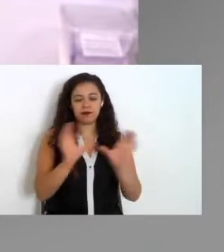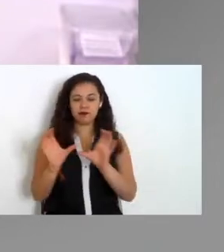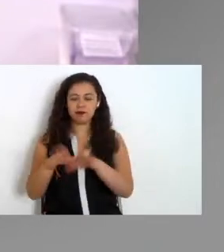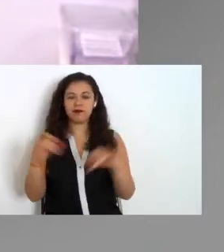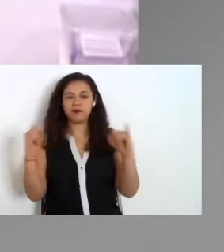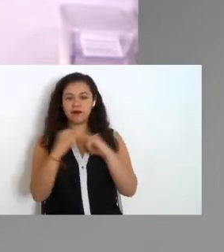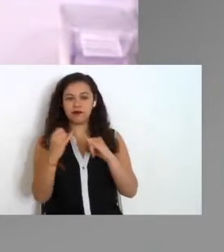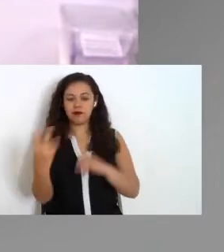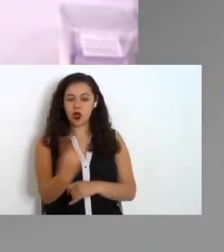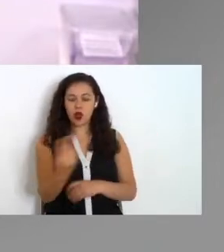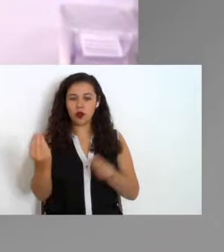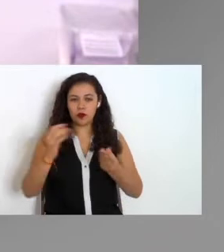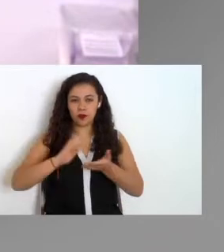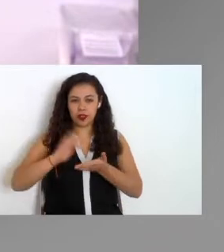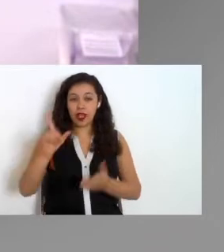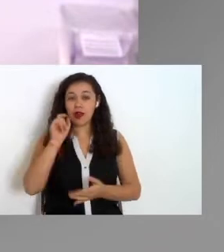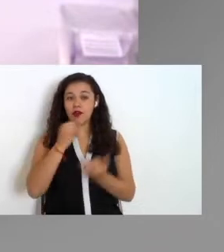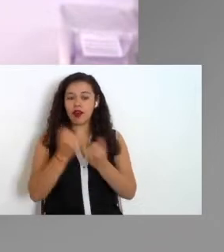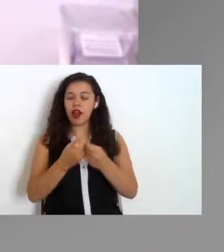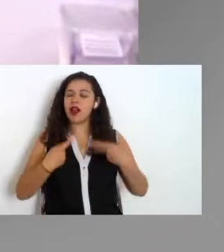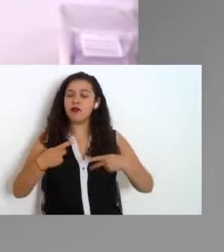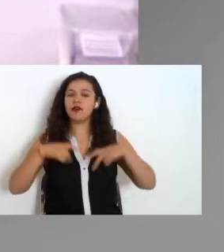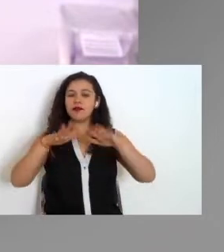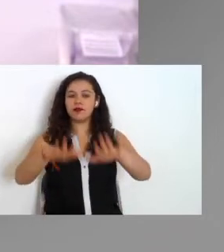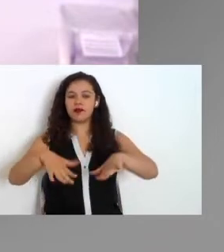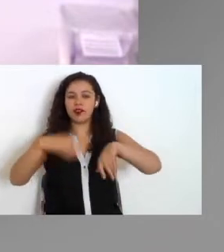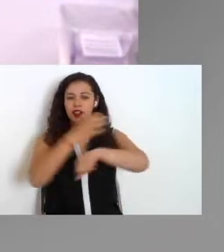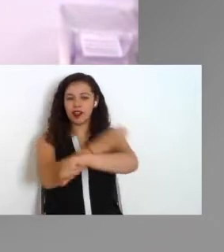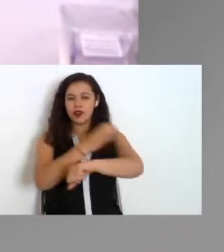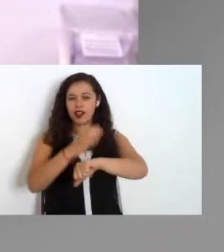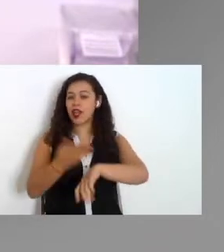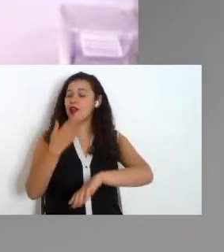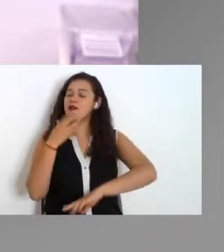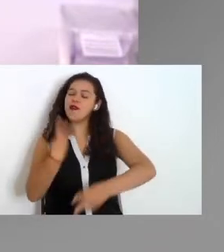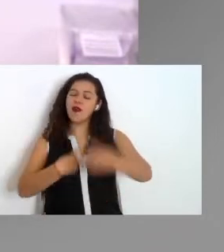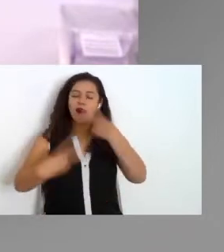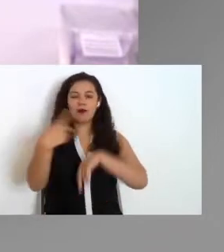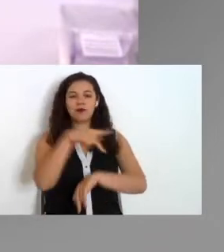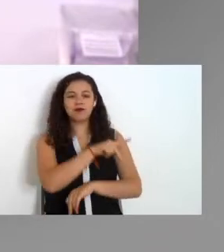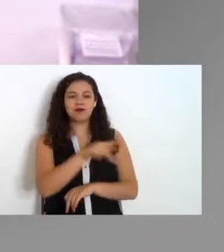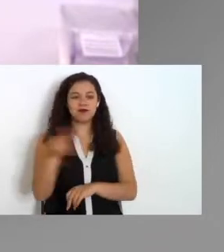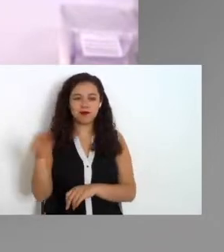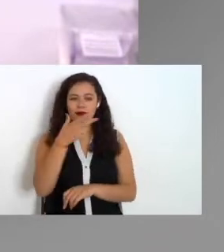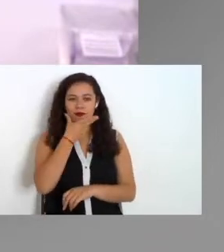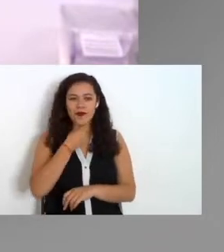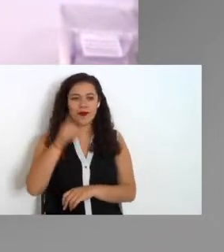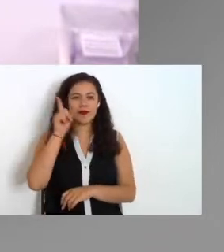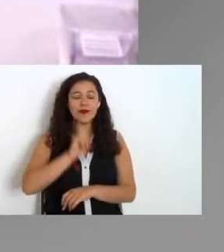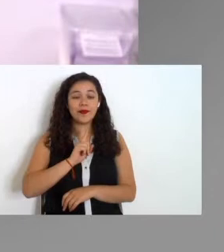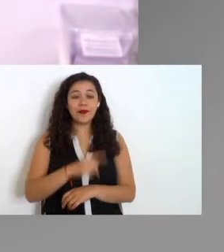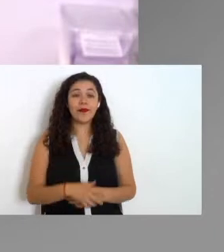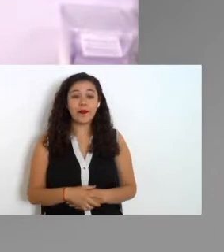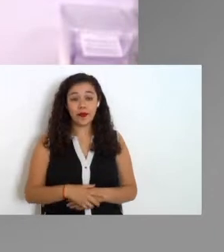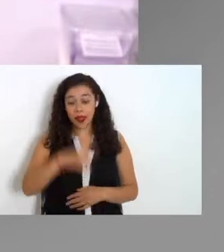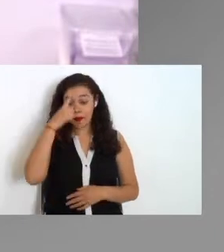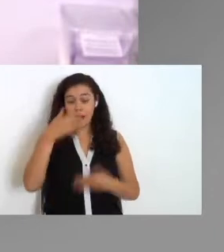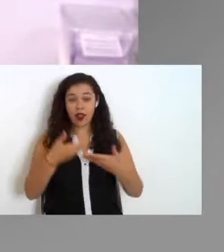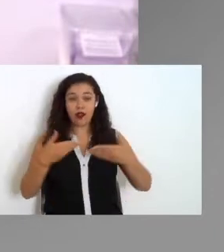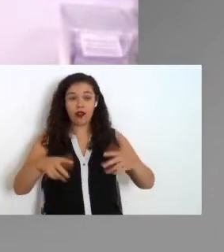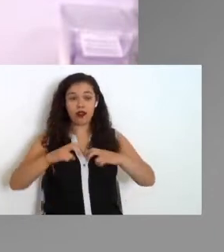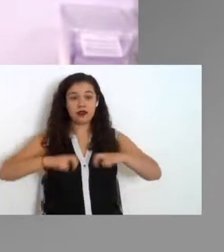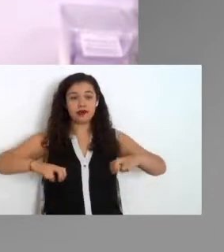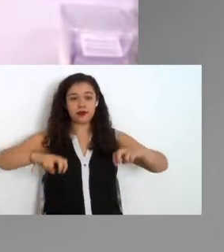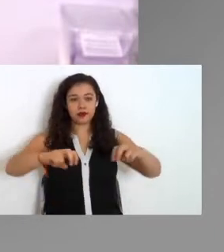así como a la audiencia que nos acompaña. Sean todos bienvenidos y bienvenidas. Para el desarrollo de esta mesa, en esta